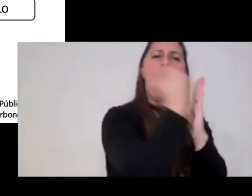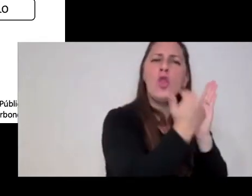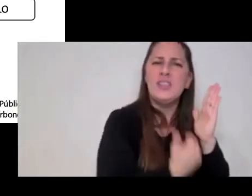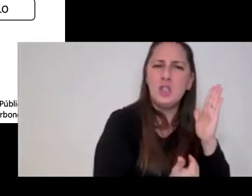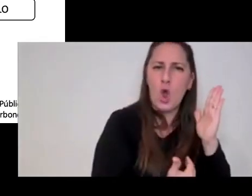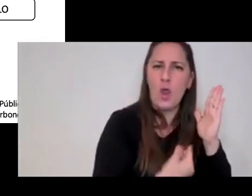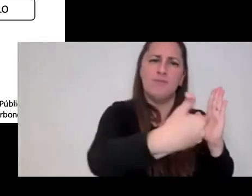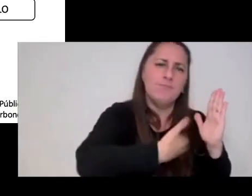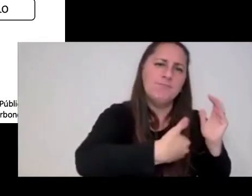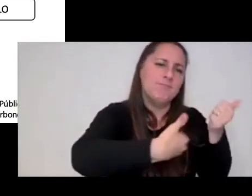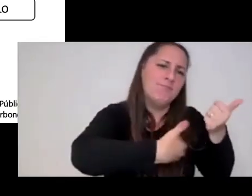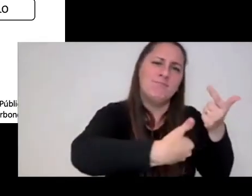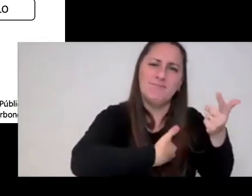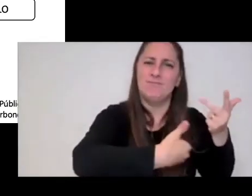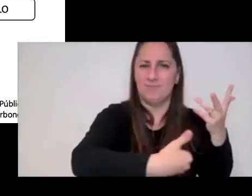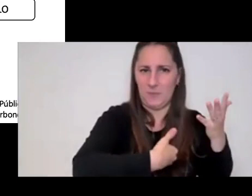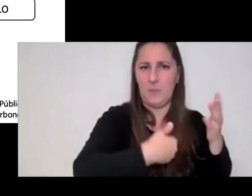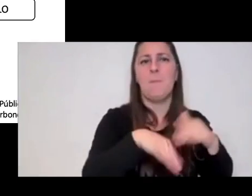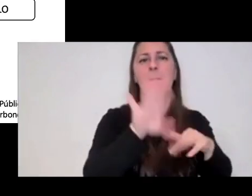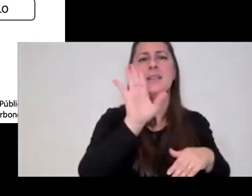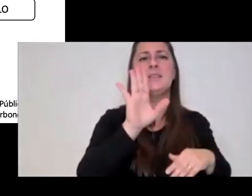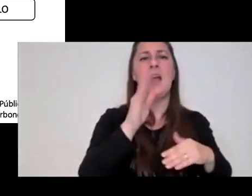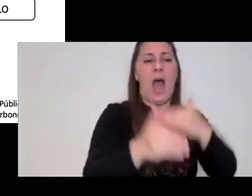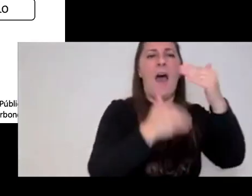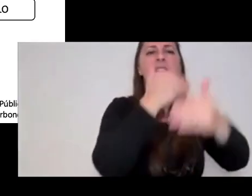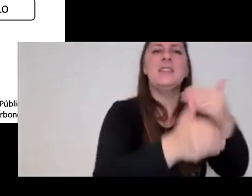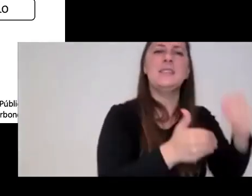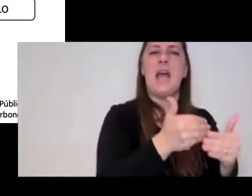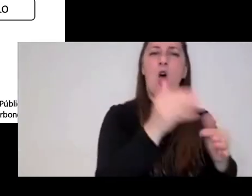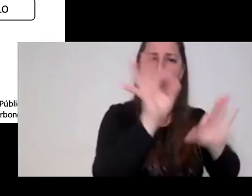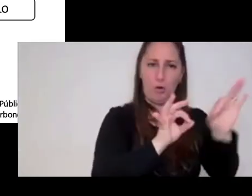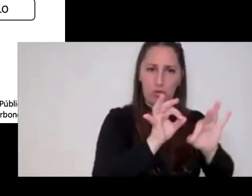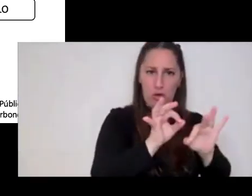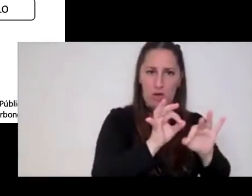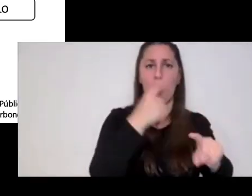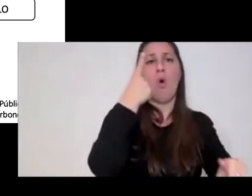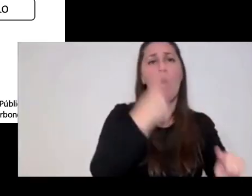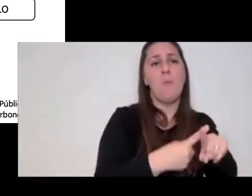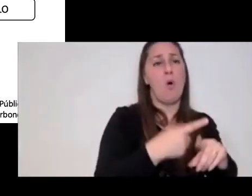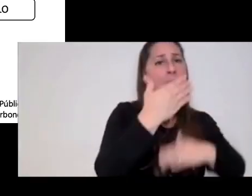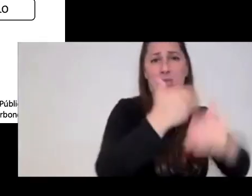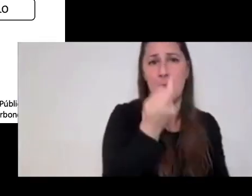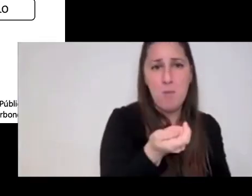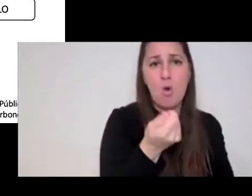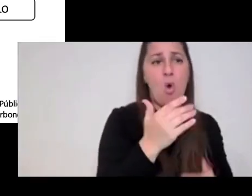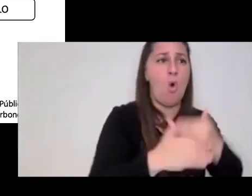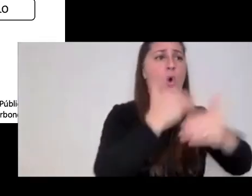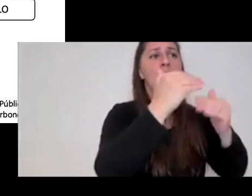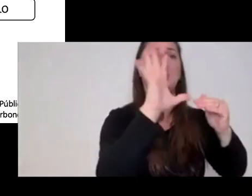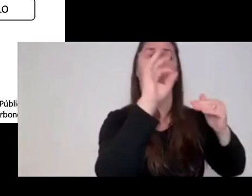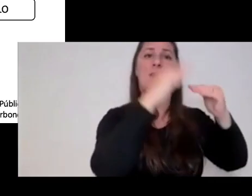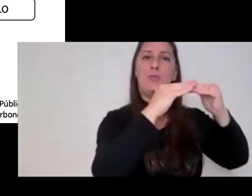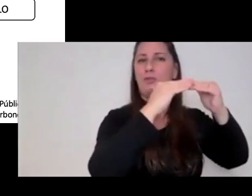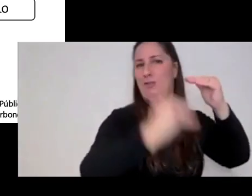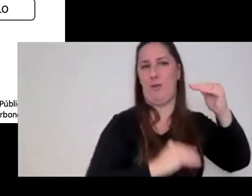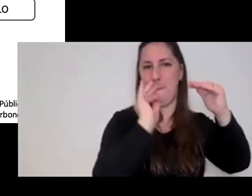en definitiva se basa en el grado de avance de ese proyecto, ya sea porque no tiene grado de avance o porque tiene un grado de avance inferior al 50%.